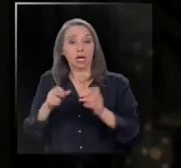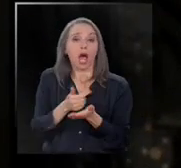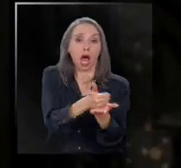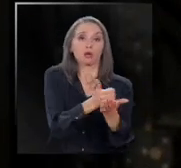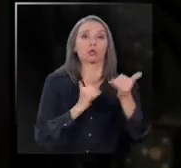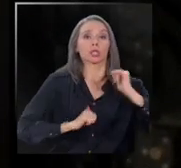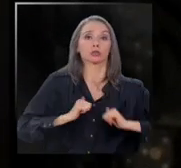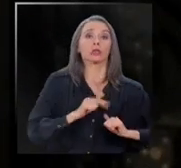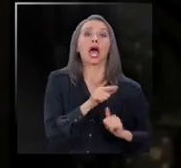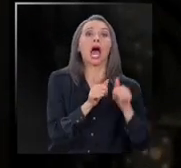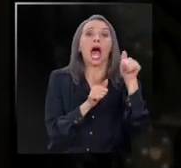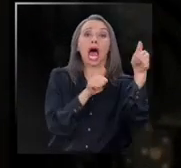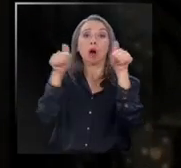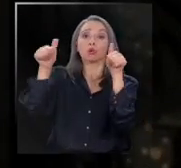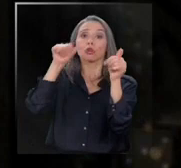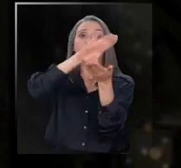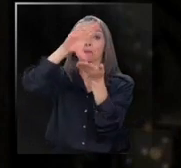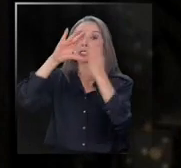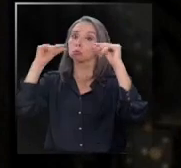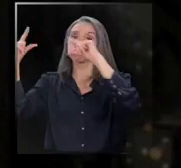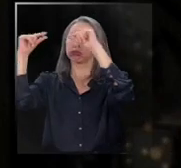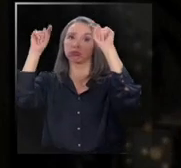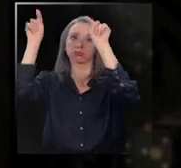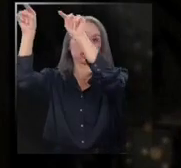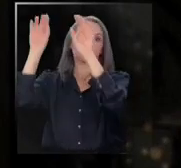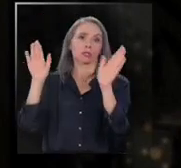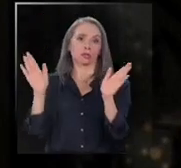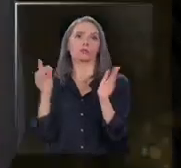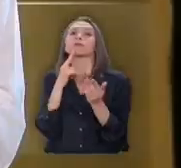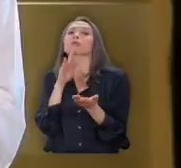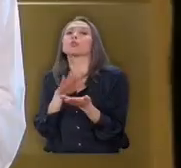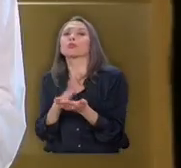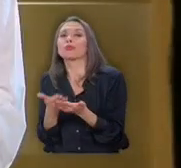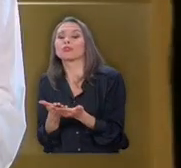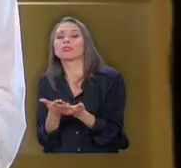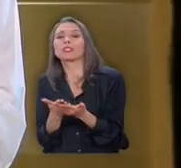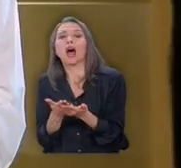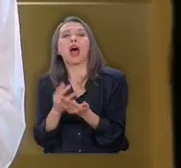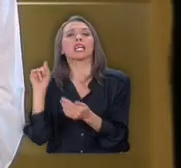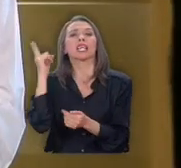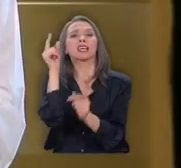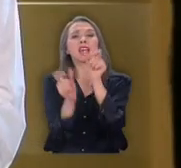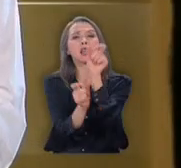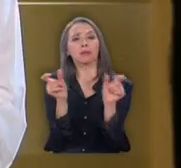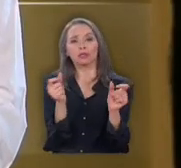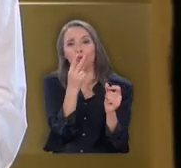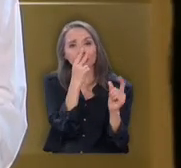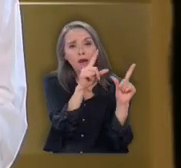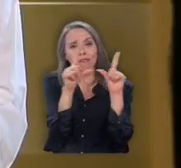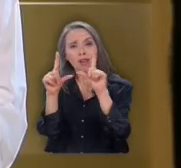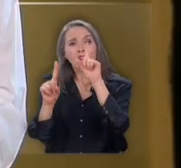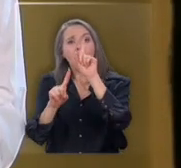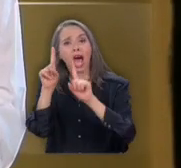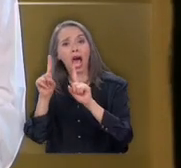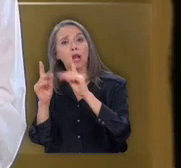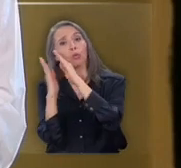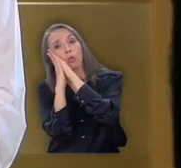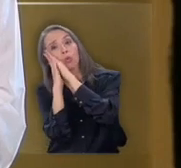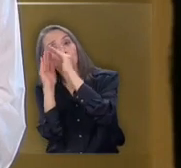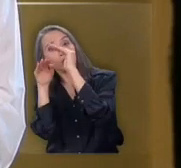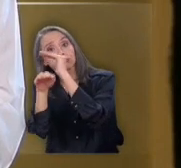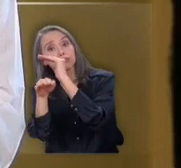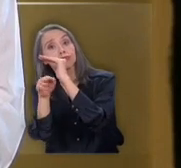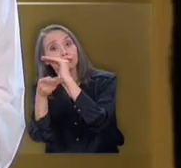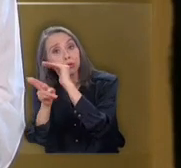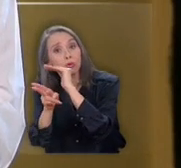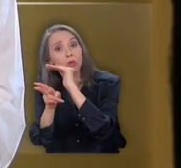establecer los diálogos diplomáticos y hasta el momento en qué condiciones están en general veíamos en las imágenes que hay algunos refugios en que